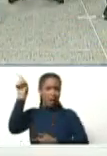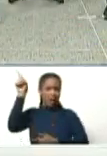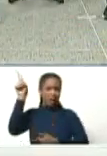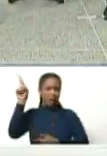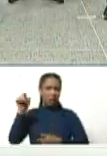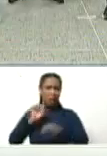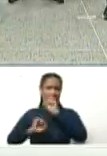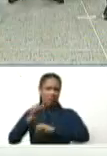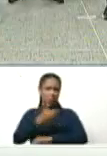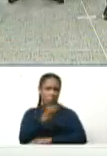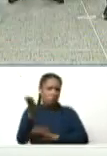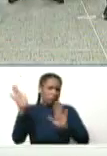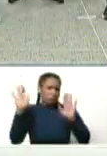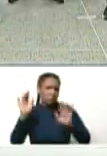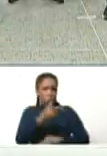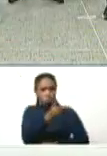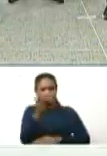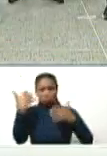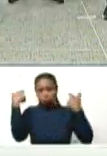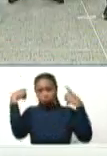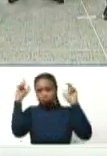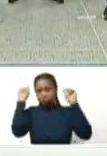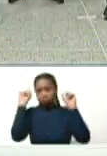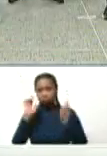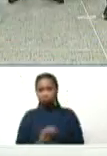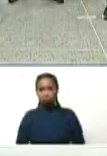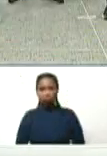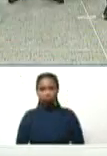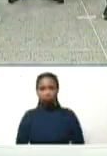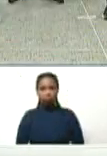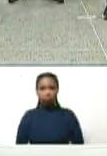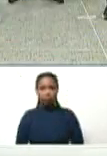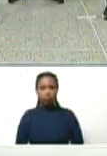defiéndanlo ustedes, allá ustedes.